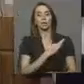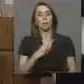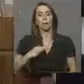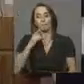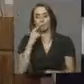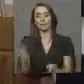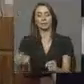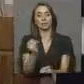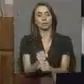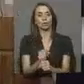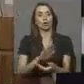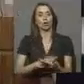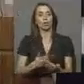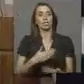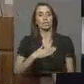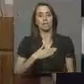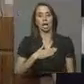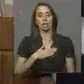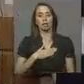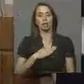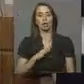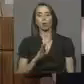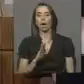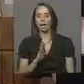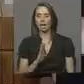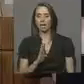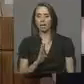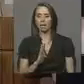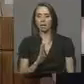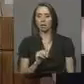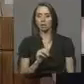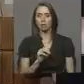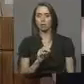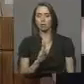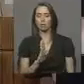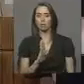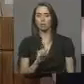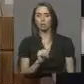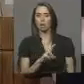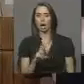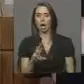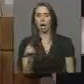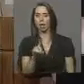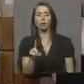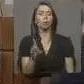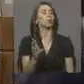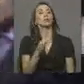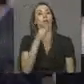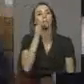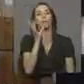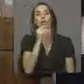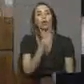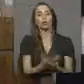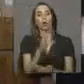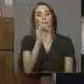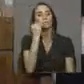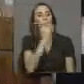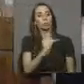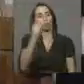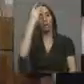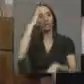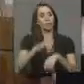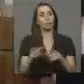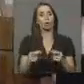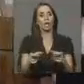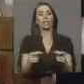subrogante en ese momento de salud, Burroughs Barrows, cuando dijo que como no hay 50 niños enfermos con